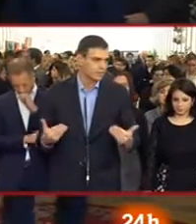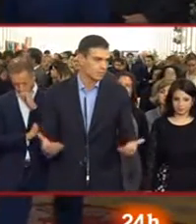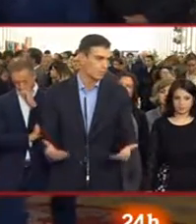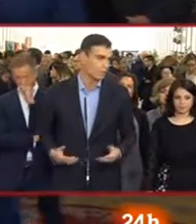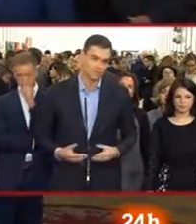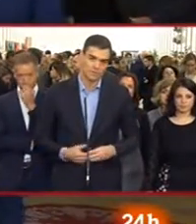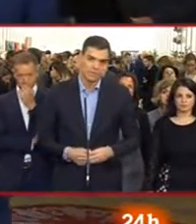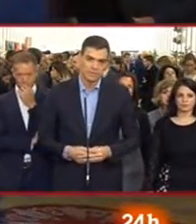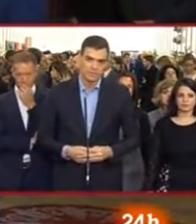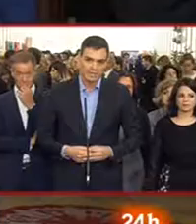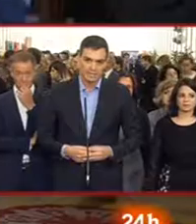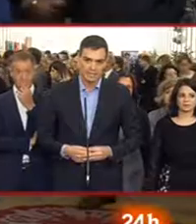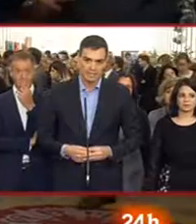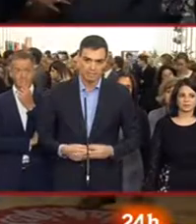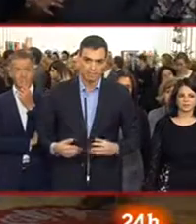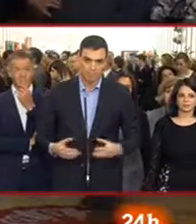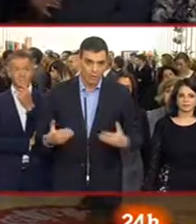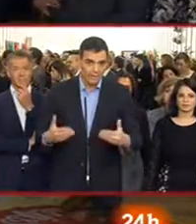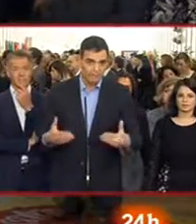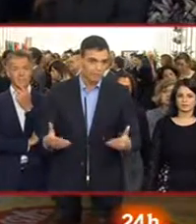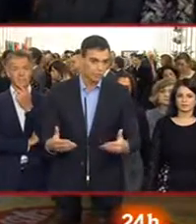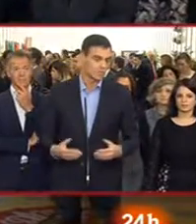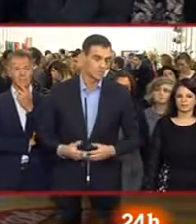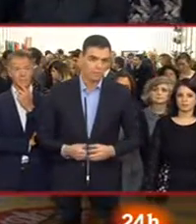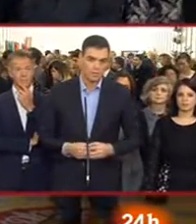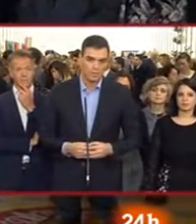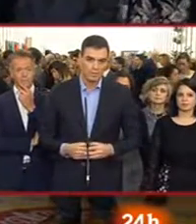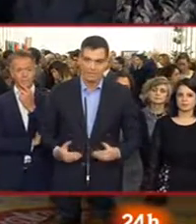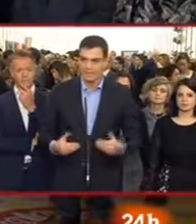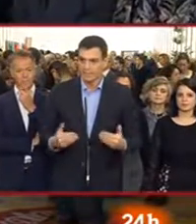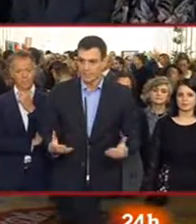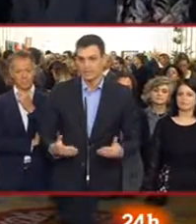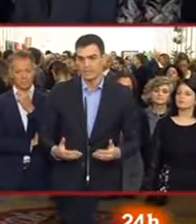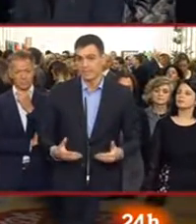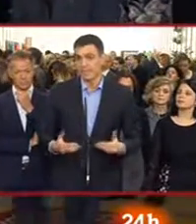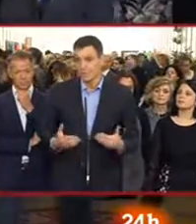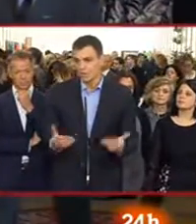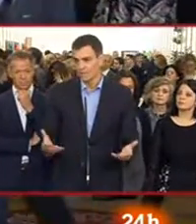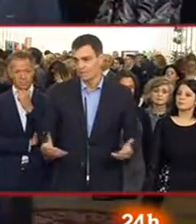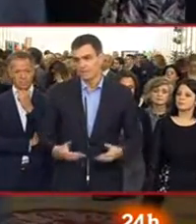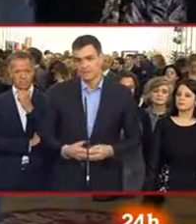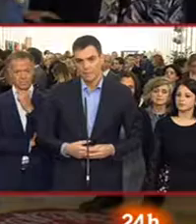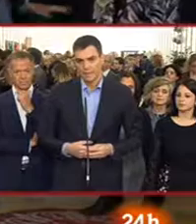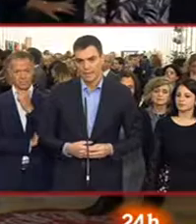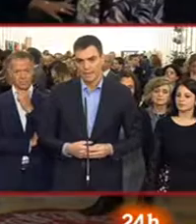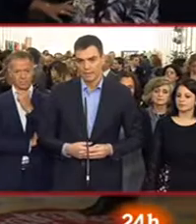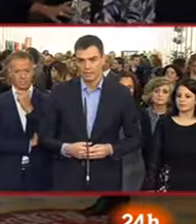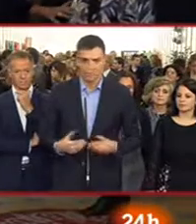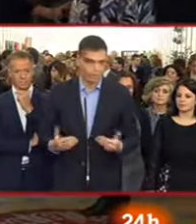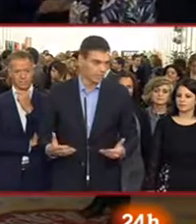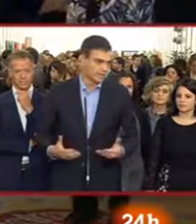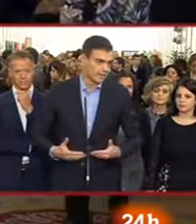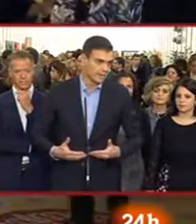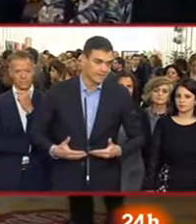hace 39 años, y es forjar grandes consensos para dar estabilidad y dar seguridades a